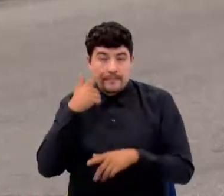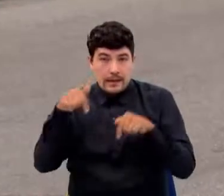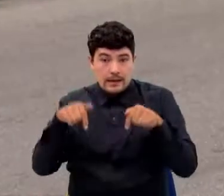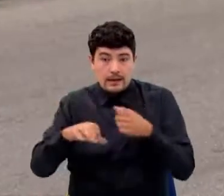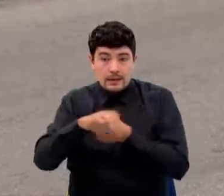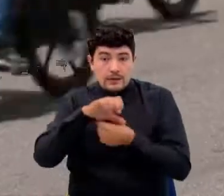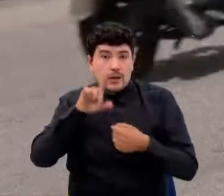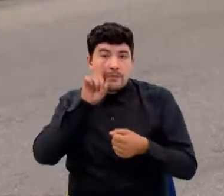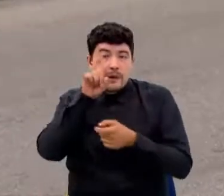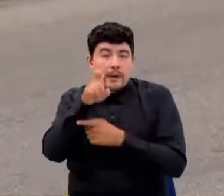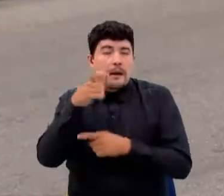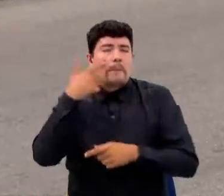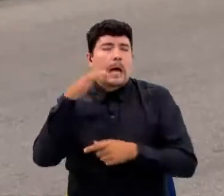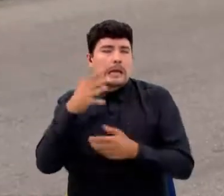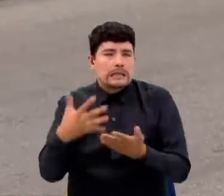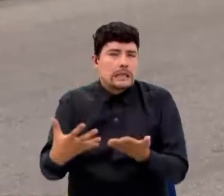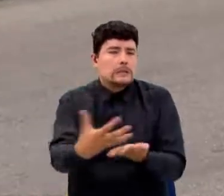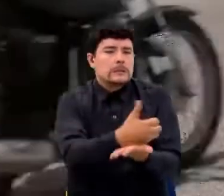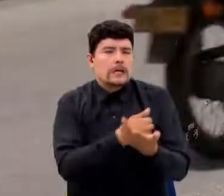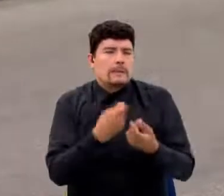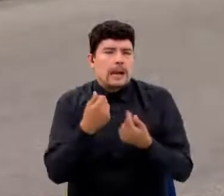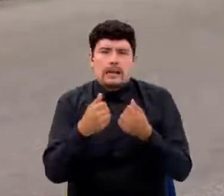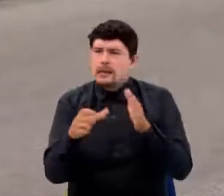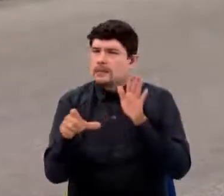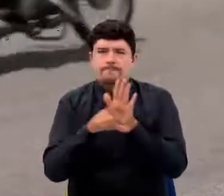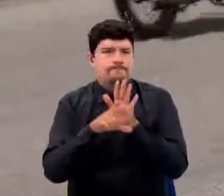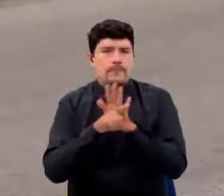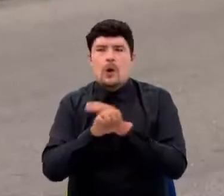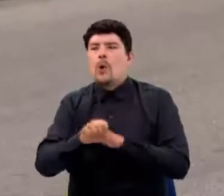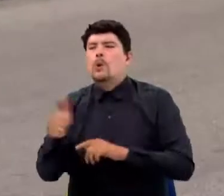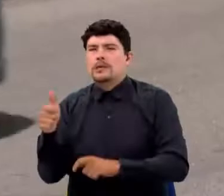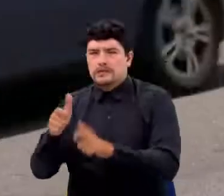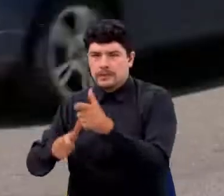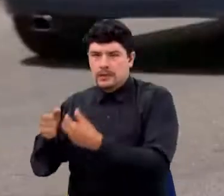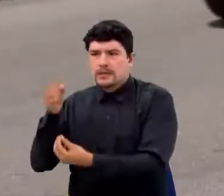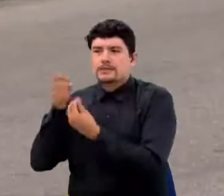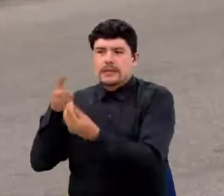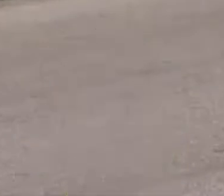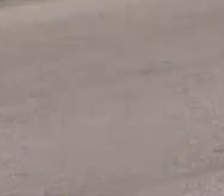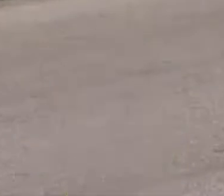ciudad de Bucaramanga. Tengo a otras víctimas también en vivo. Más adelante vuelvo con ustedes.